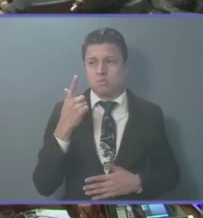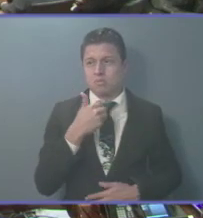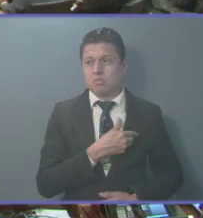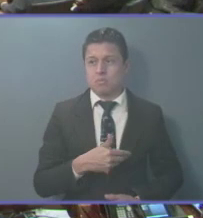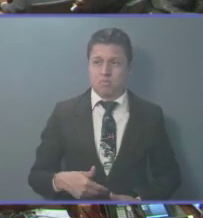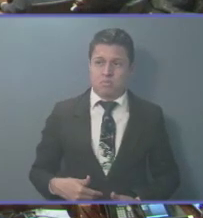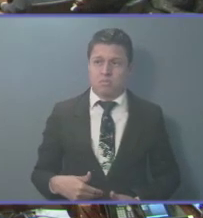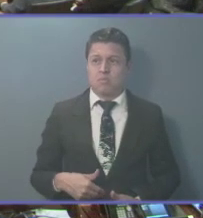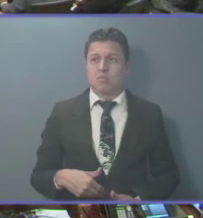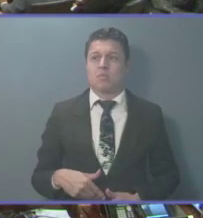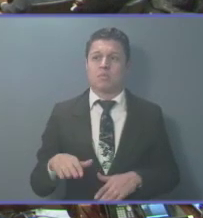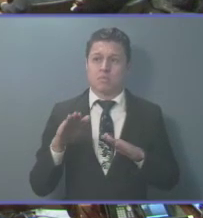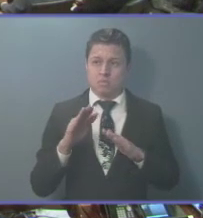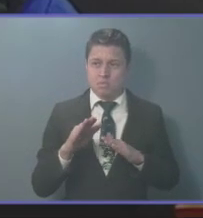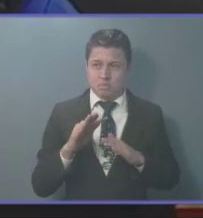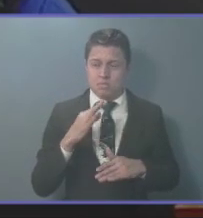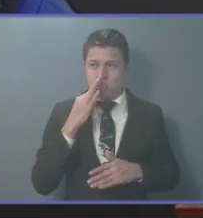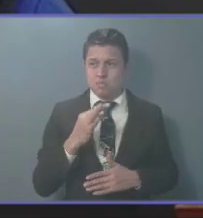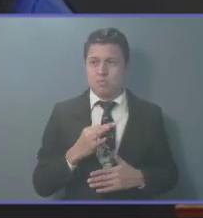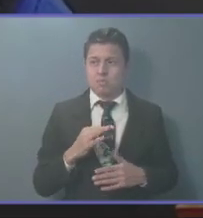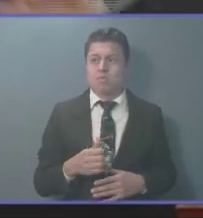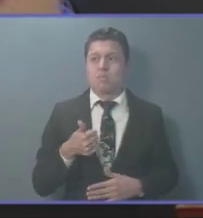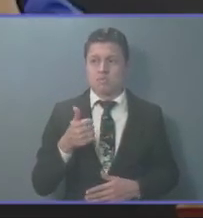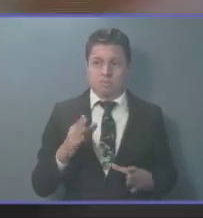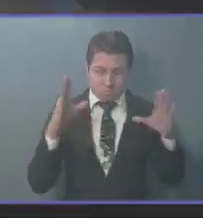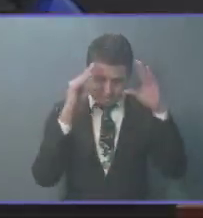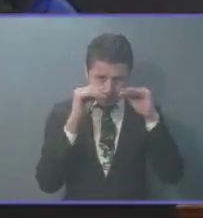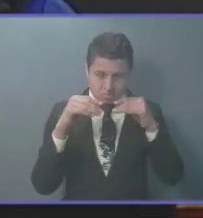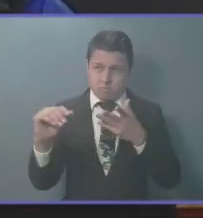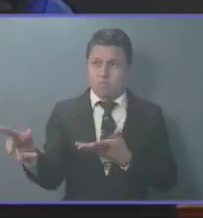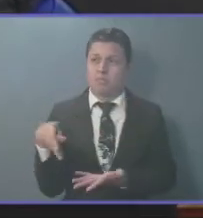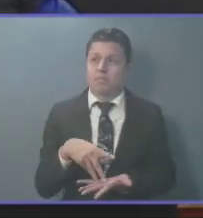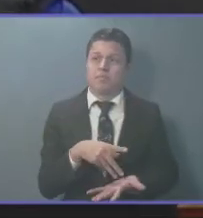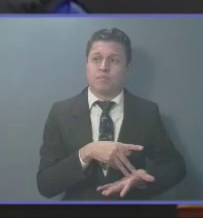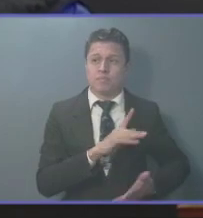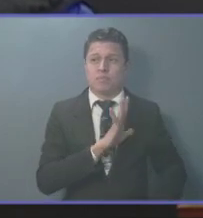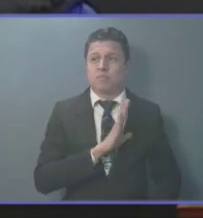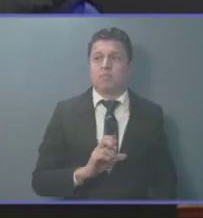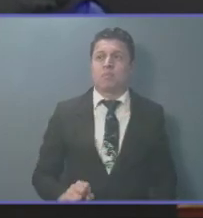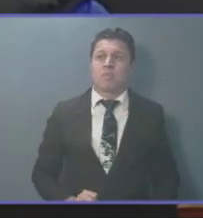Muchísimas gracias, señor presidente. Muy buenas noches, pueblo salvadoreño.